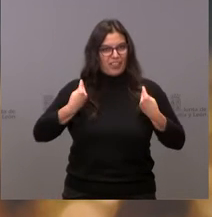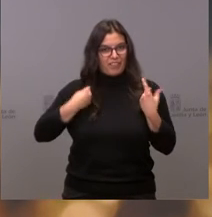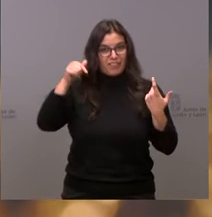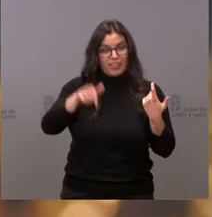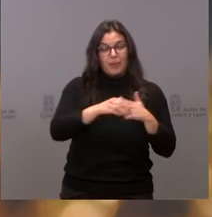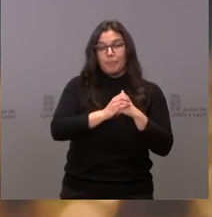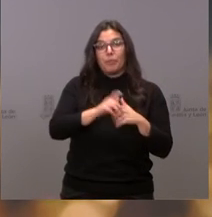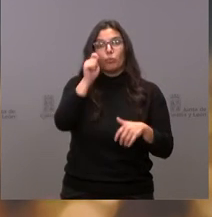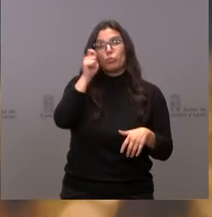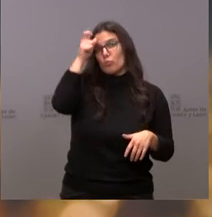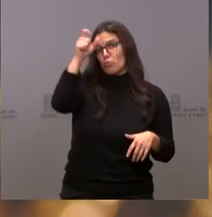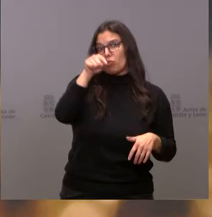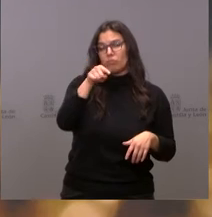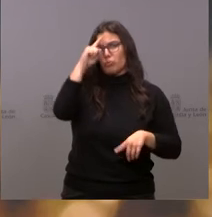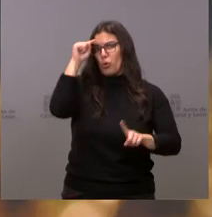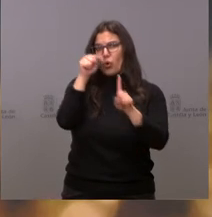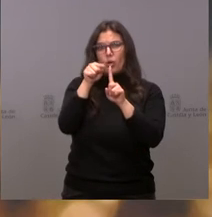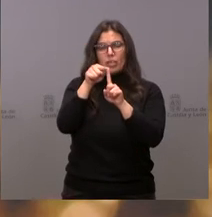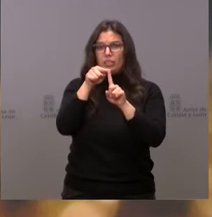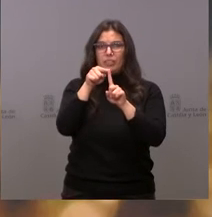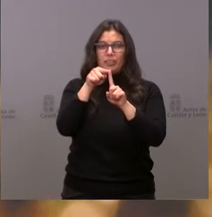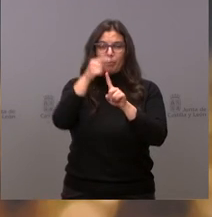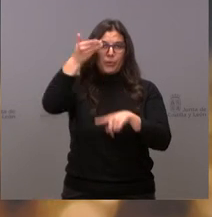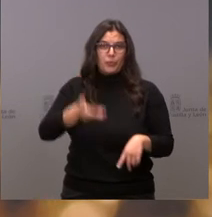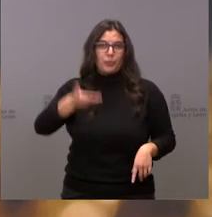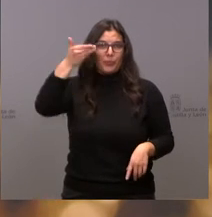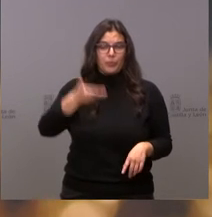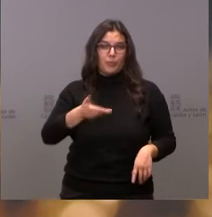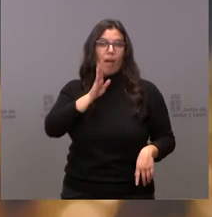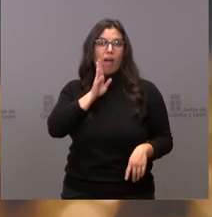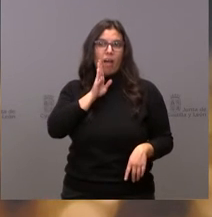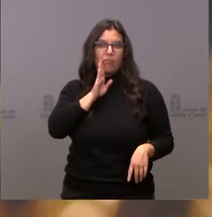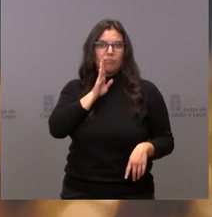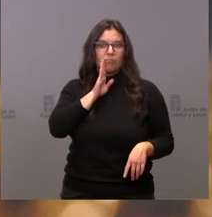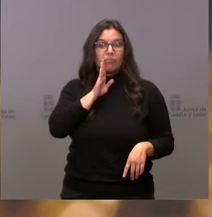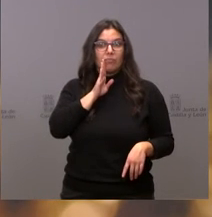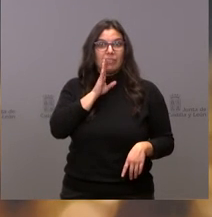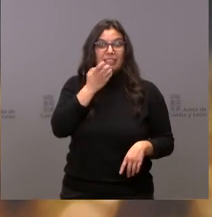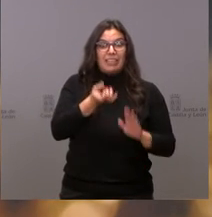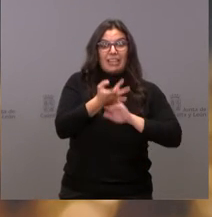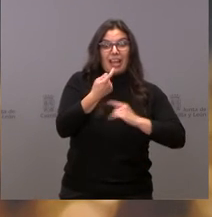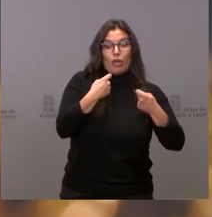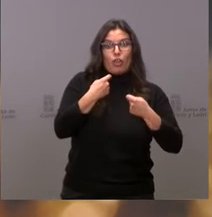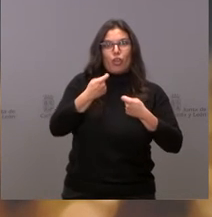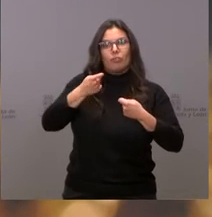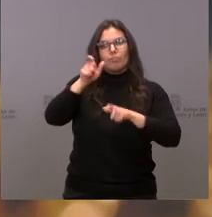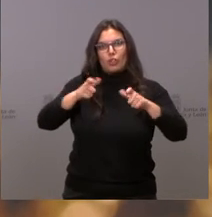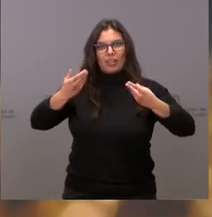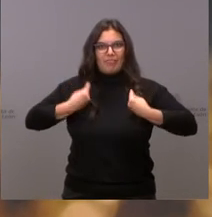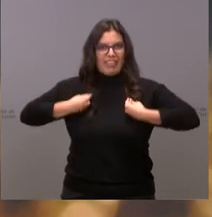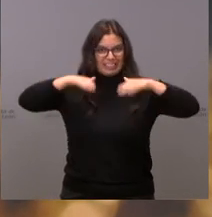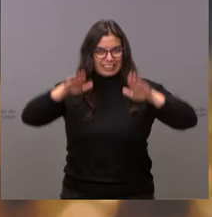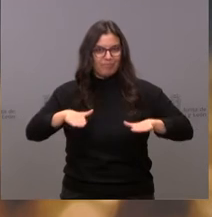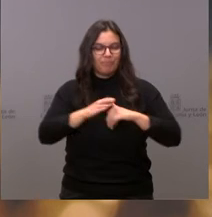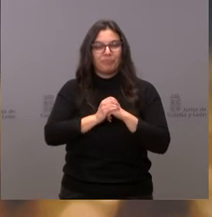turismo rural es uno de los objetivos que tiene como decíamos fijar la población en el territorio vamos a dar continuidad